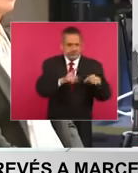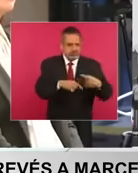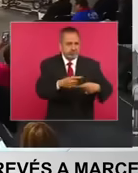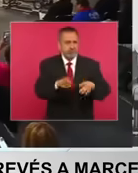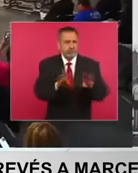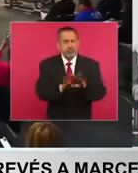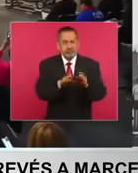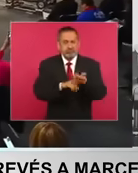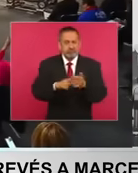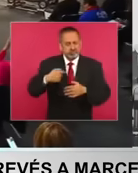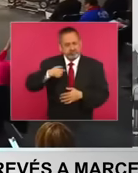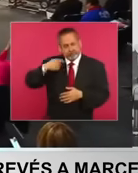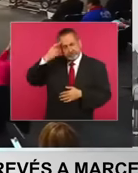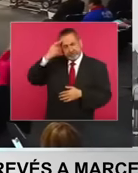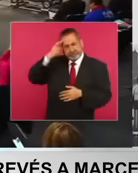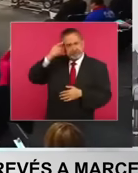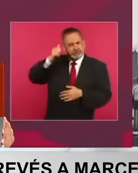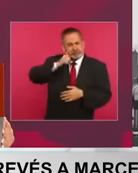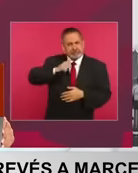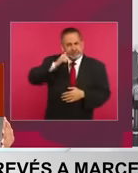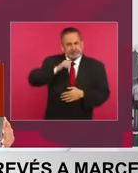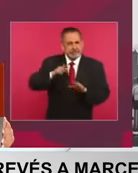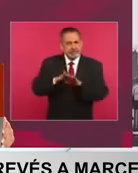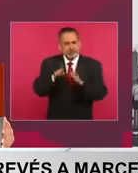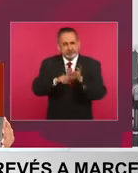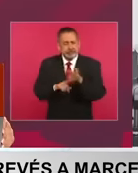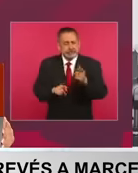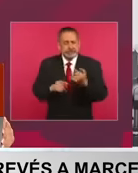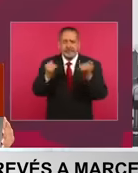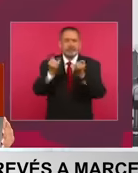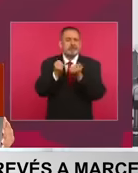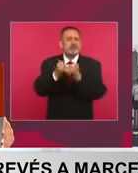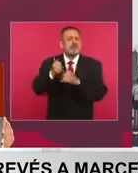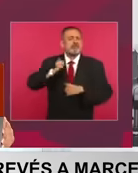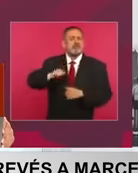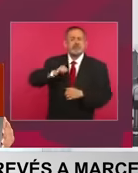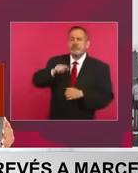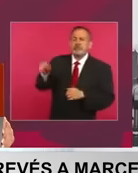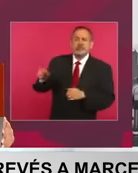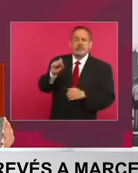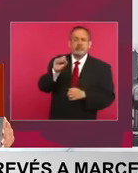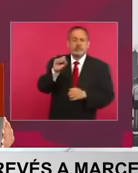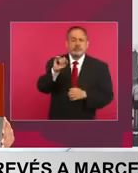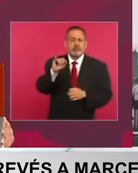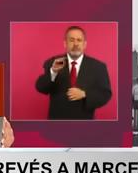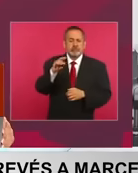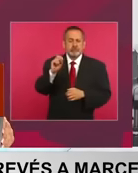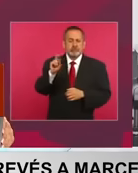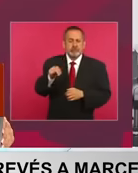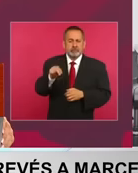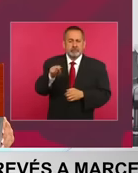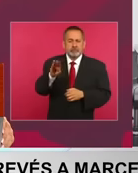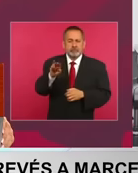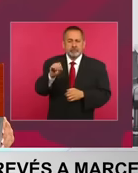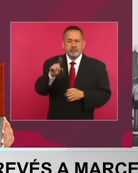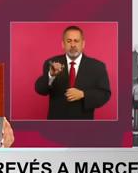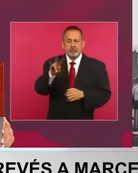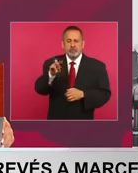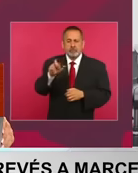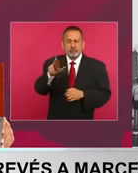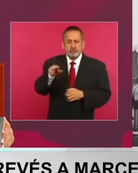Siempre pienso cómo Simón Bolívar, el libertador, era